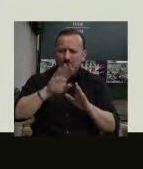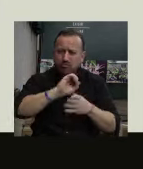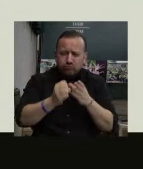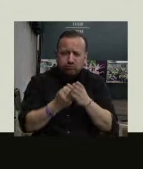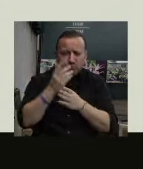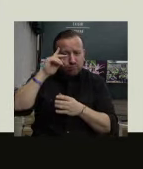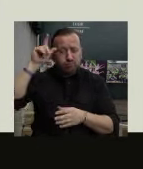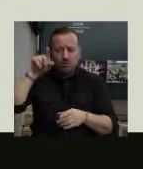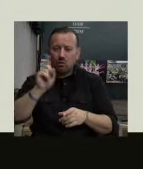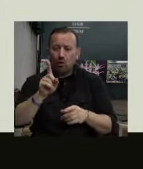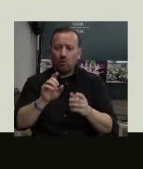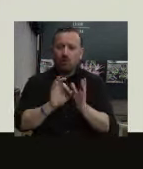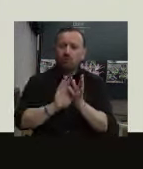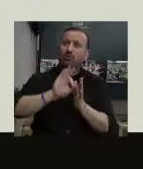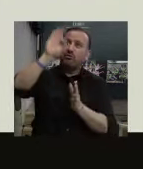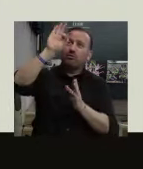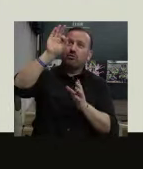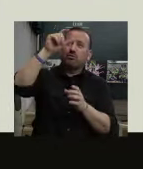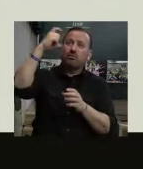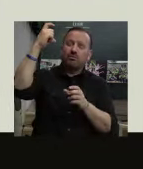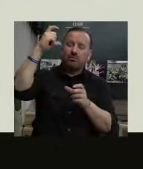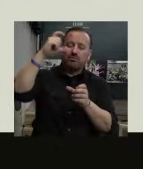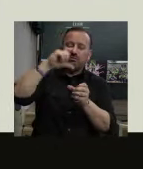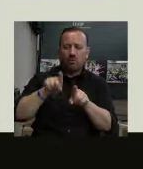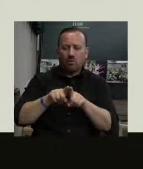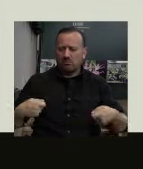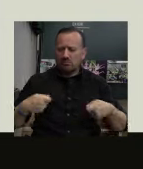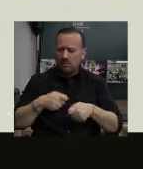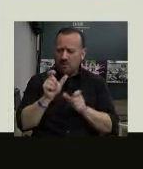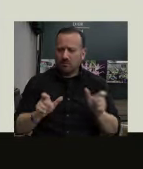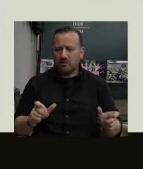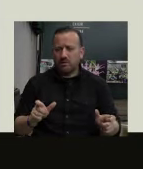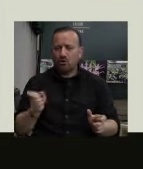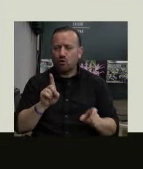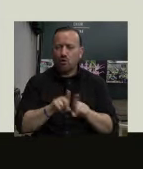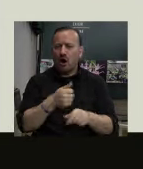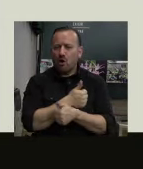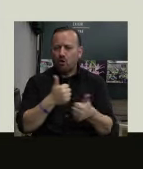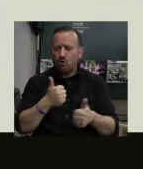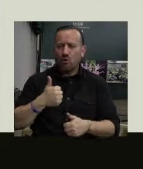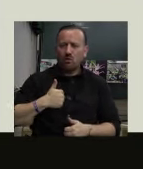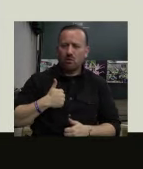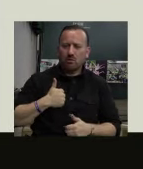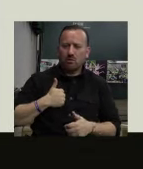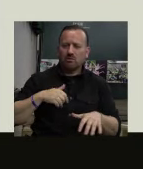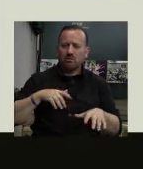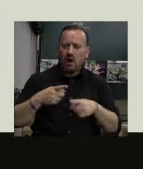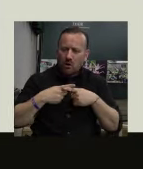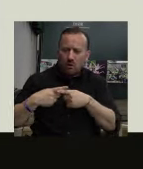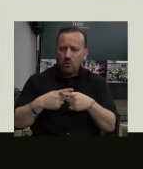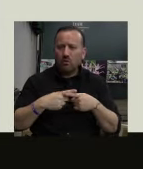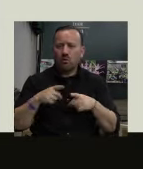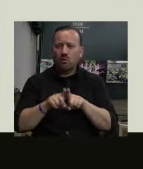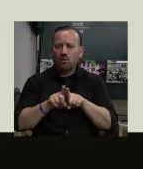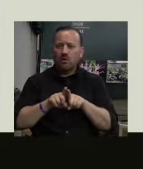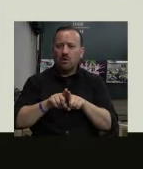lanzar satélites por invertir en la gente comprometer a todos los actores de la sociedad a adoptar